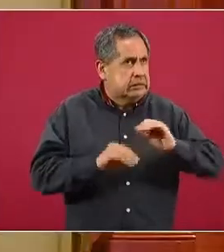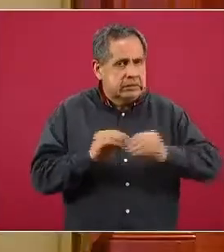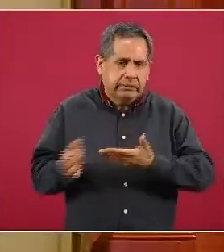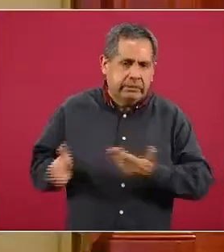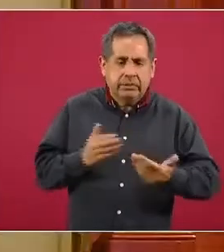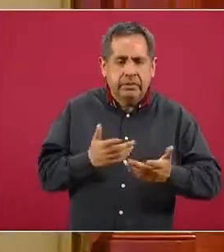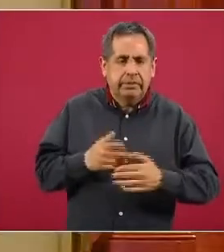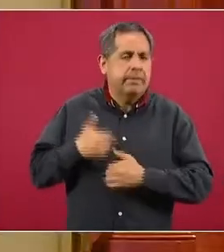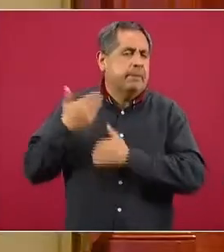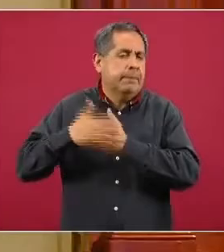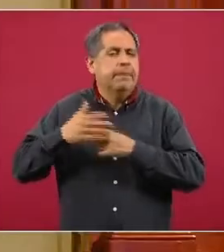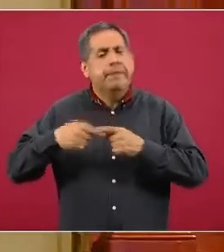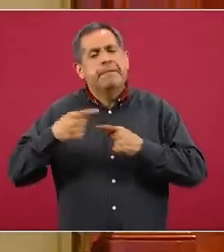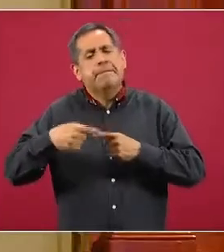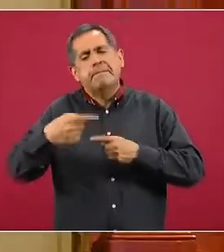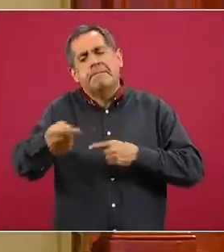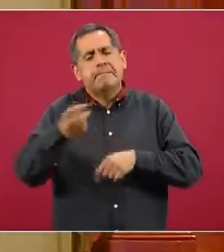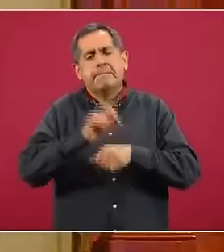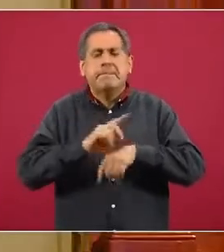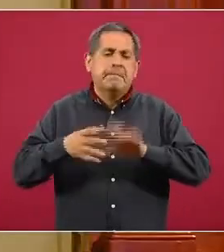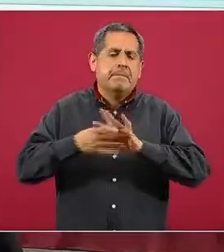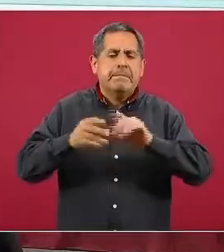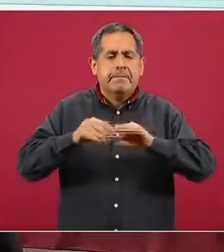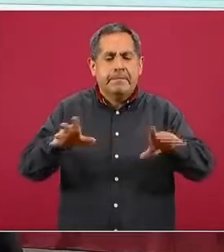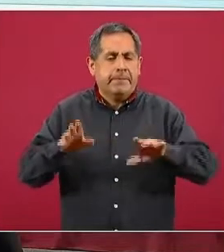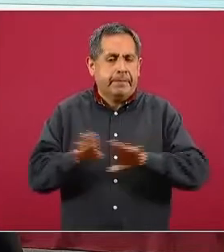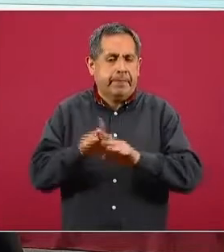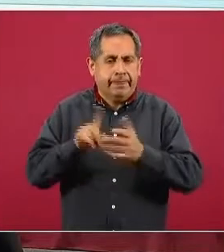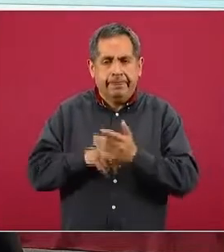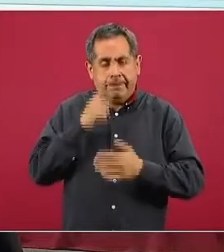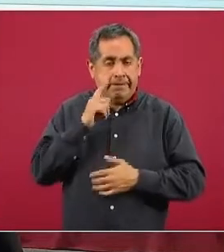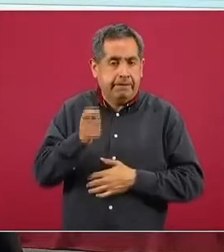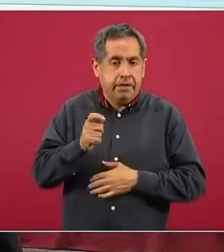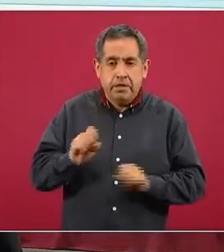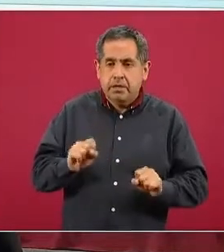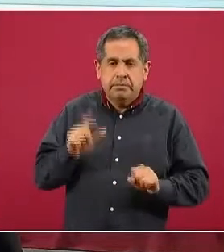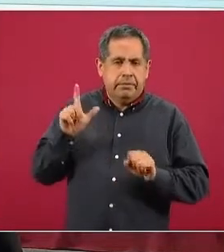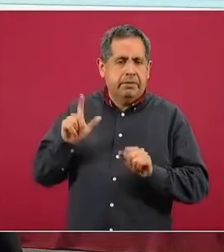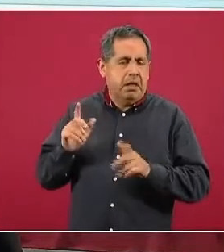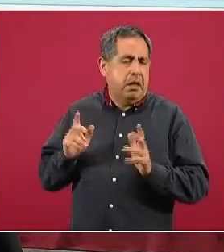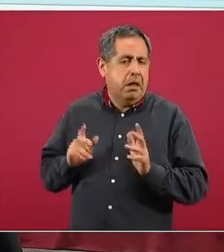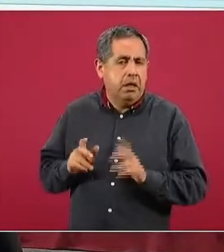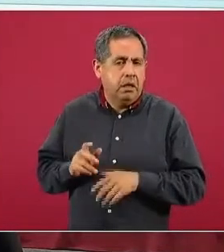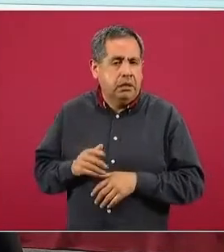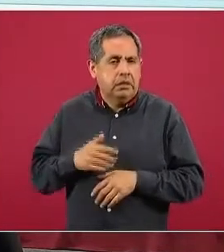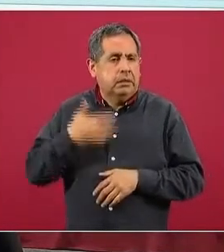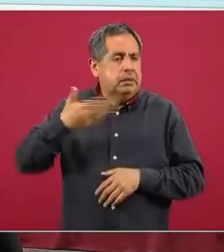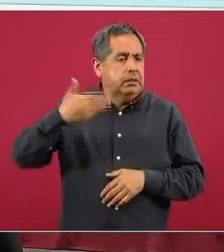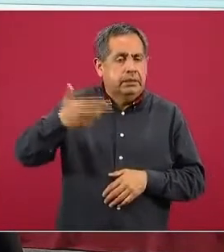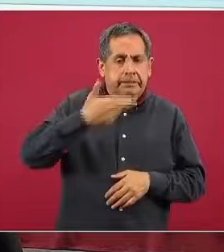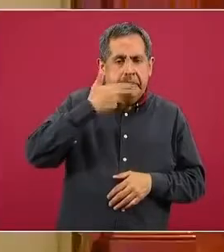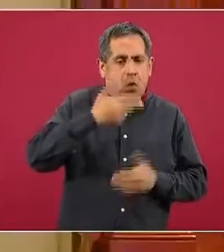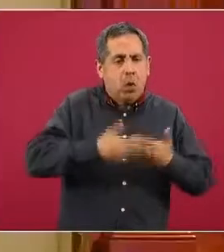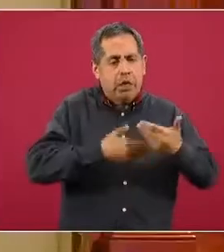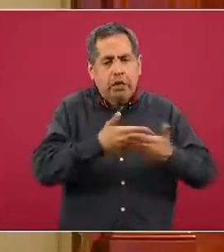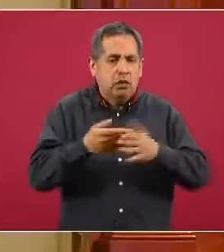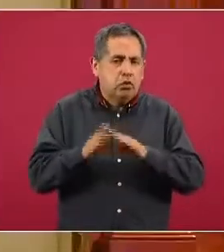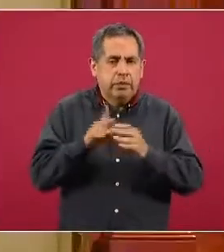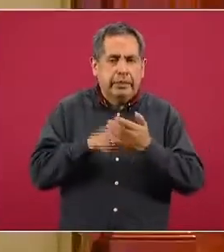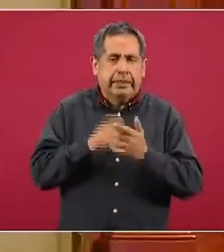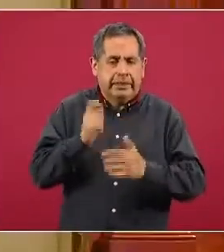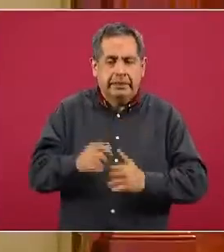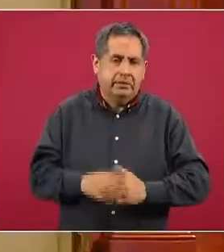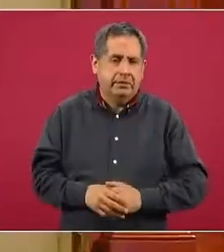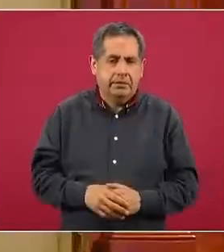estas acciones en los siguientes días y lógicamente vamos a ver representado la mejora a través del seguimiento de este